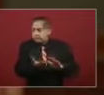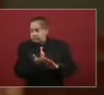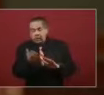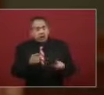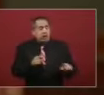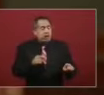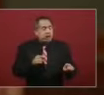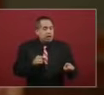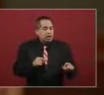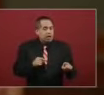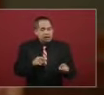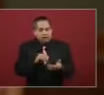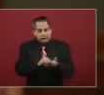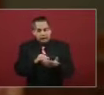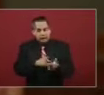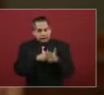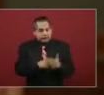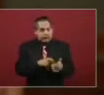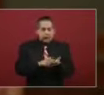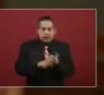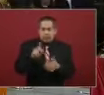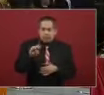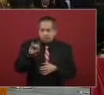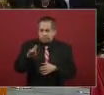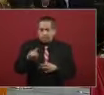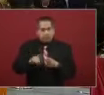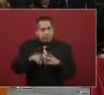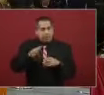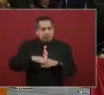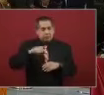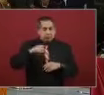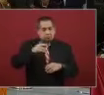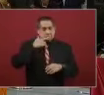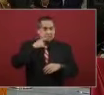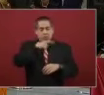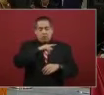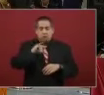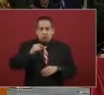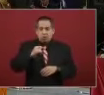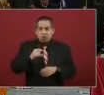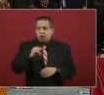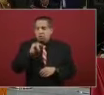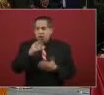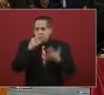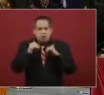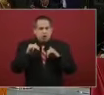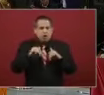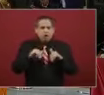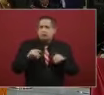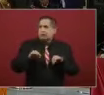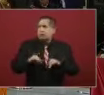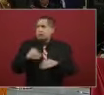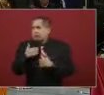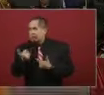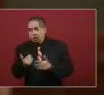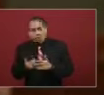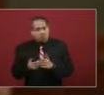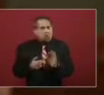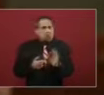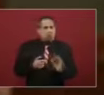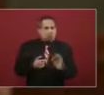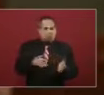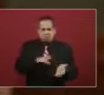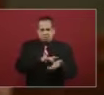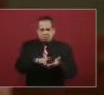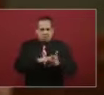parte del Producto Interno Bruto más alto que hay del país. En Tijuana no hay desempleo, ni en esa parte, precisamente por el apoyo de la